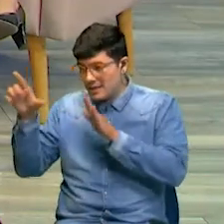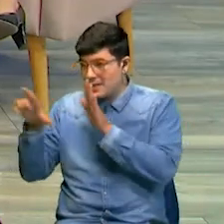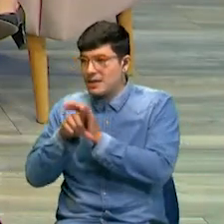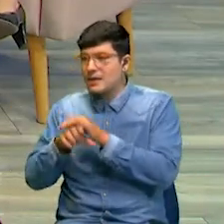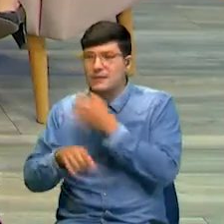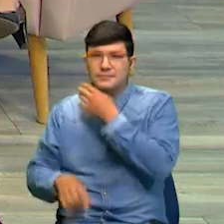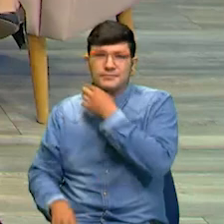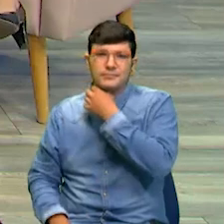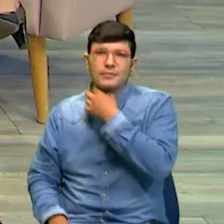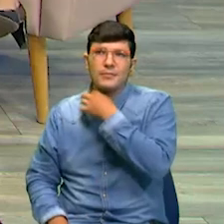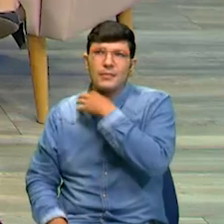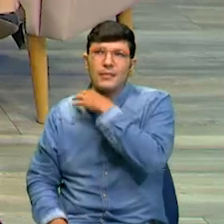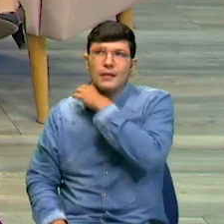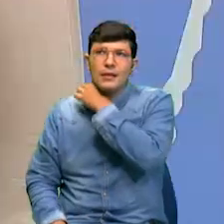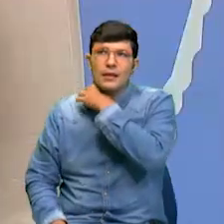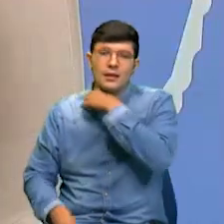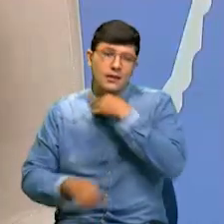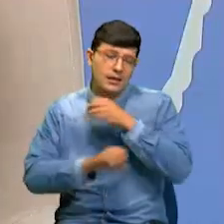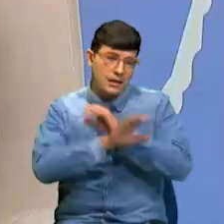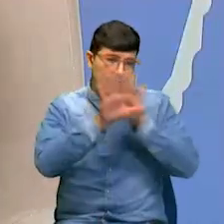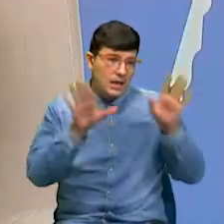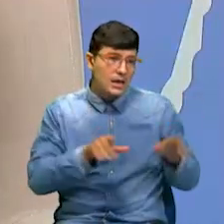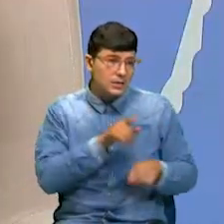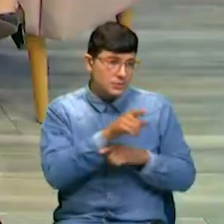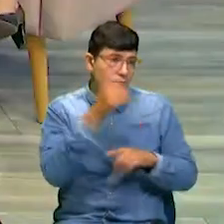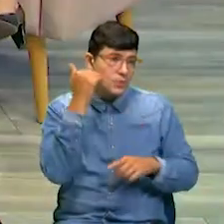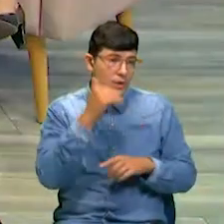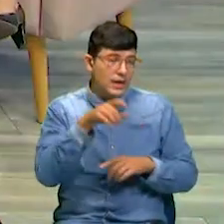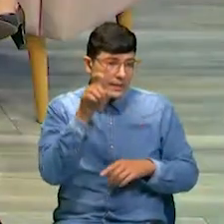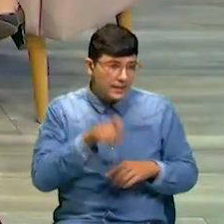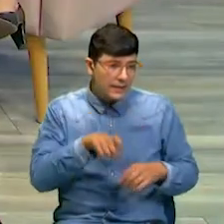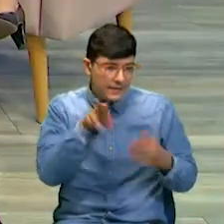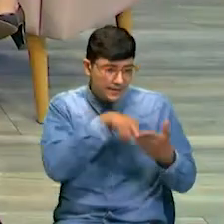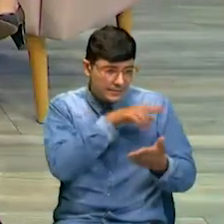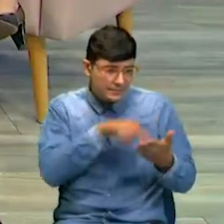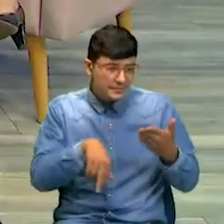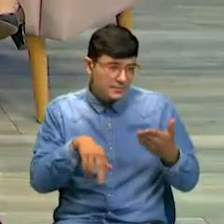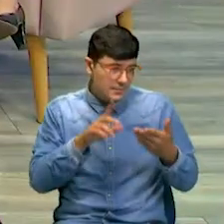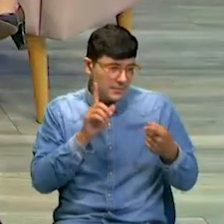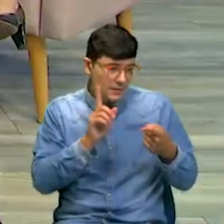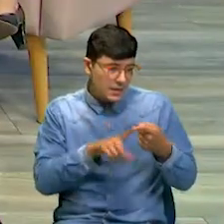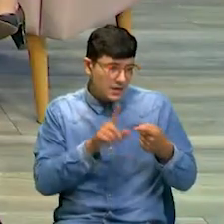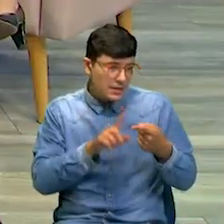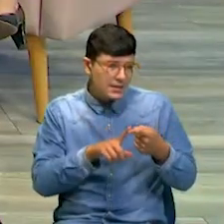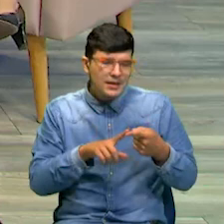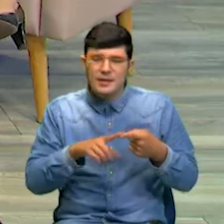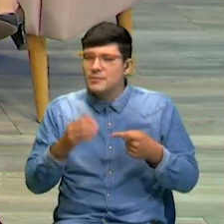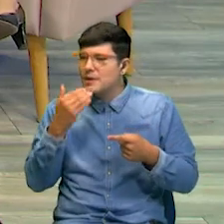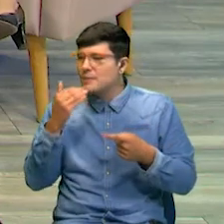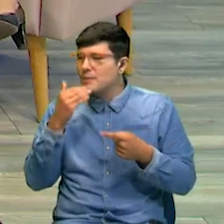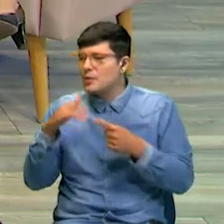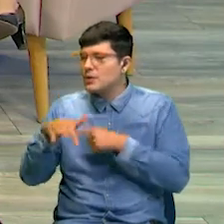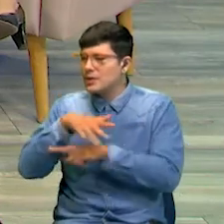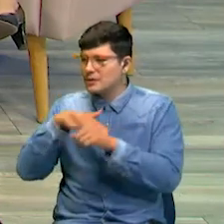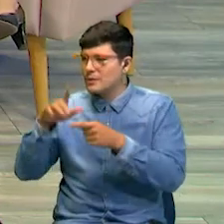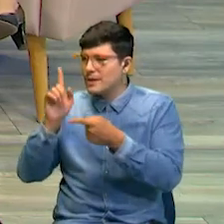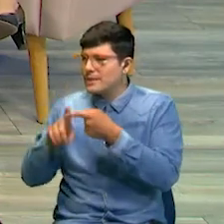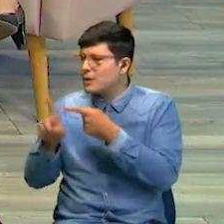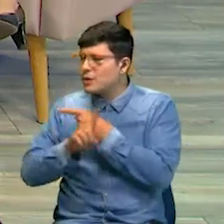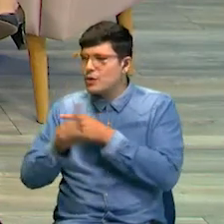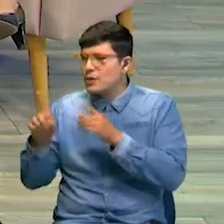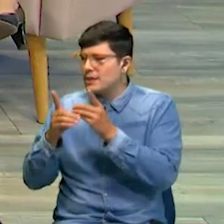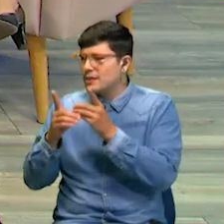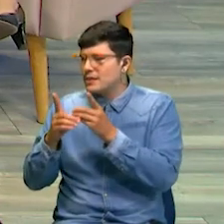es que ella tendría que haber liquidado la sociedad conyugal. ¿Cuáles son los dos escenarios? El primero, que no se haya separado, simplemente decidieron, o